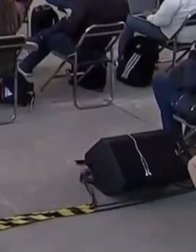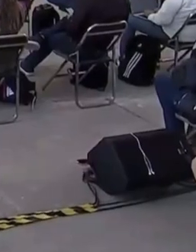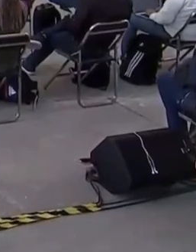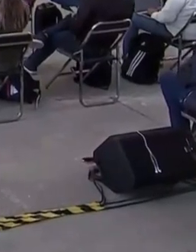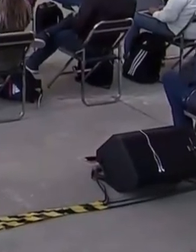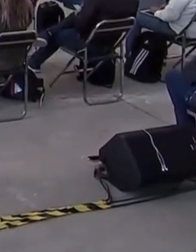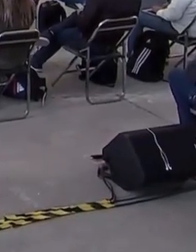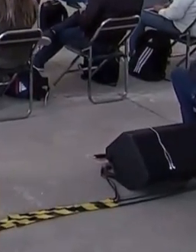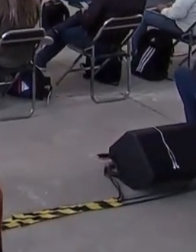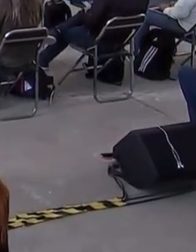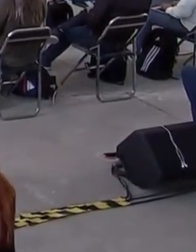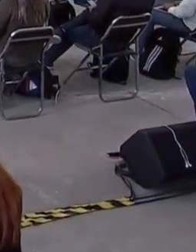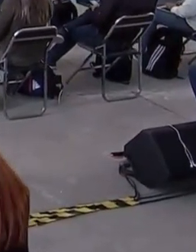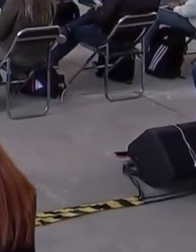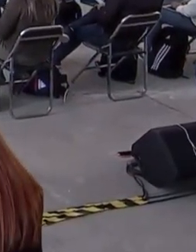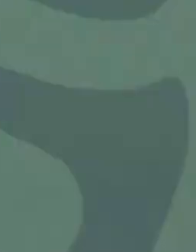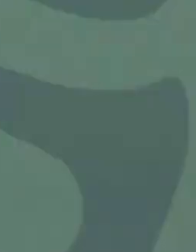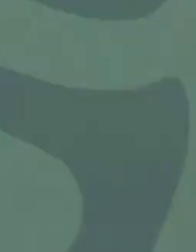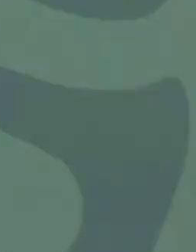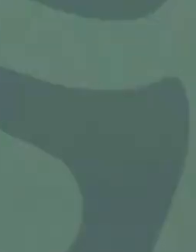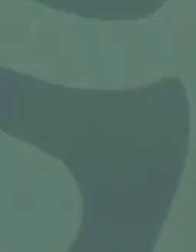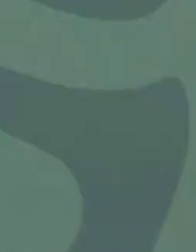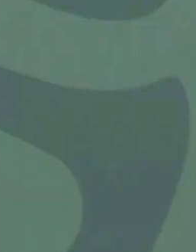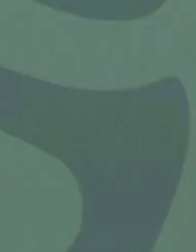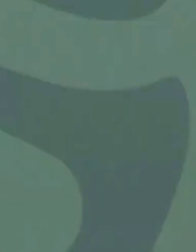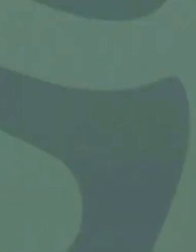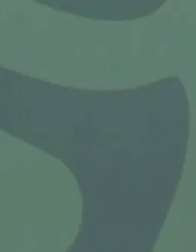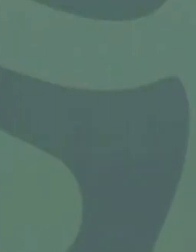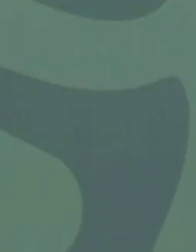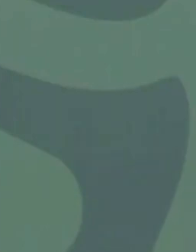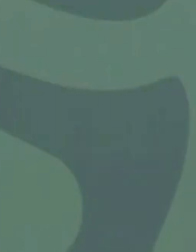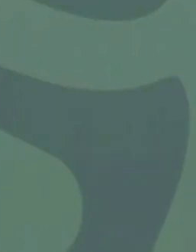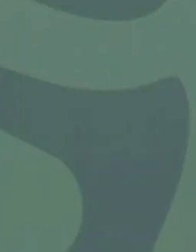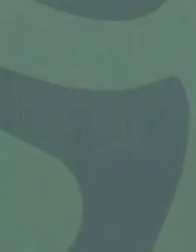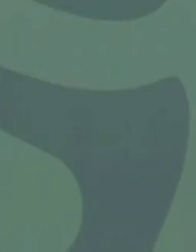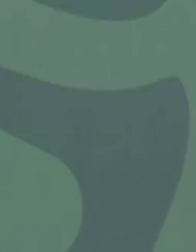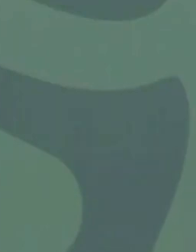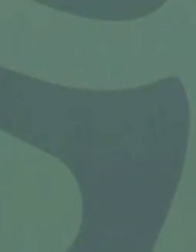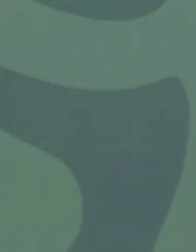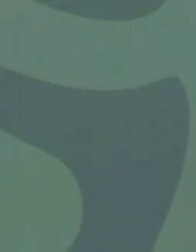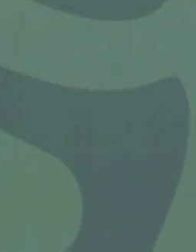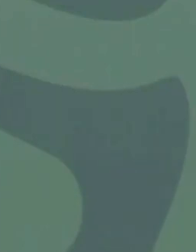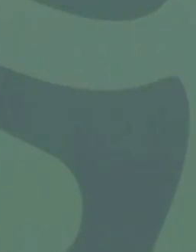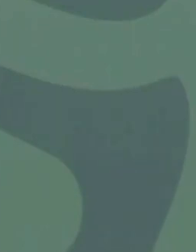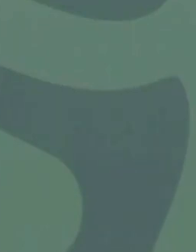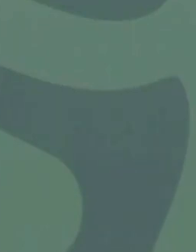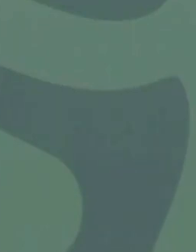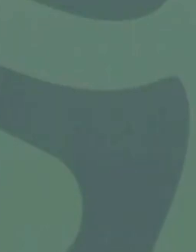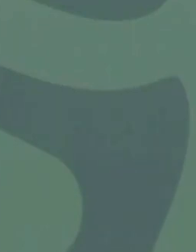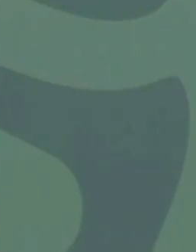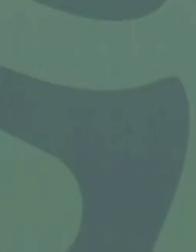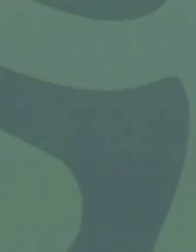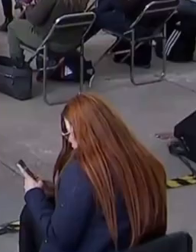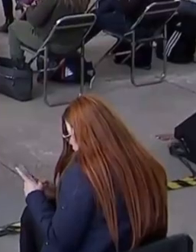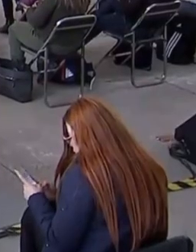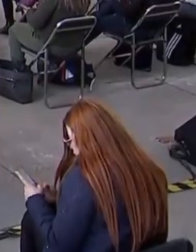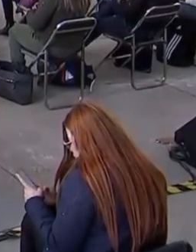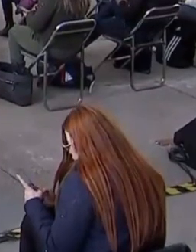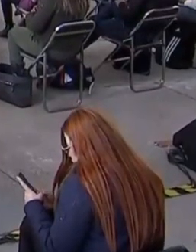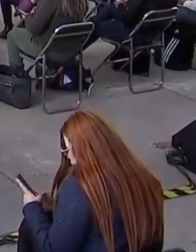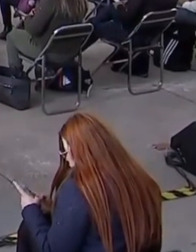ortodoxo. Y habría que pensar en otras acciones, por ejemplo, lo que estamos haciendo de apoyar la actividad productiva, de no aumentar los